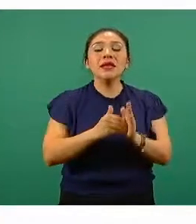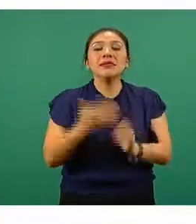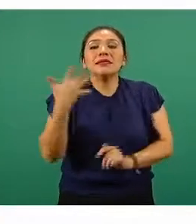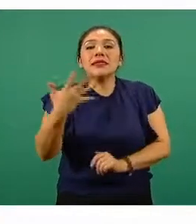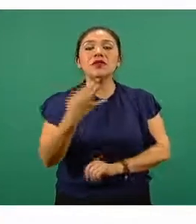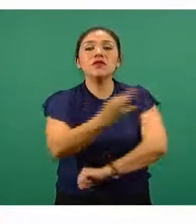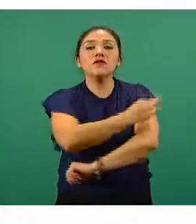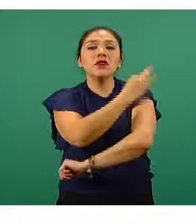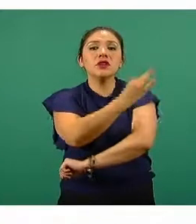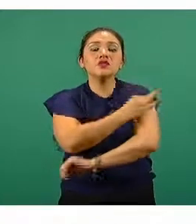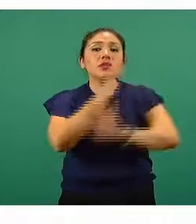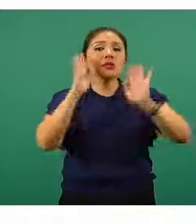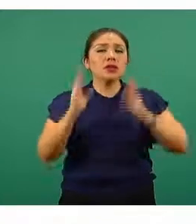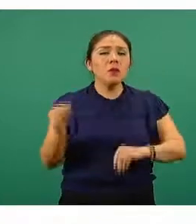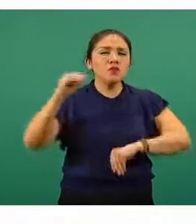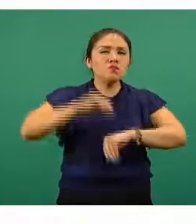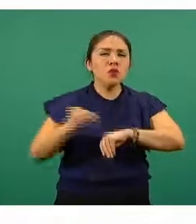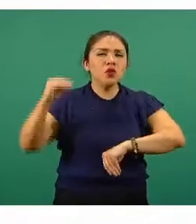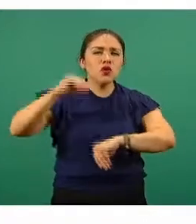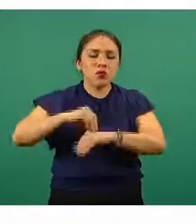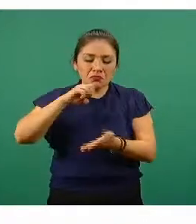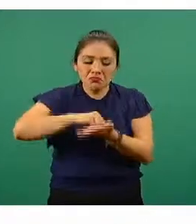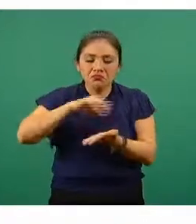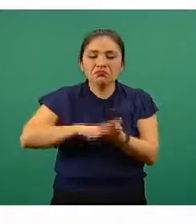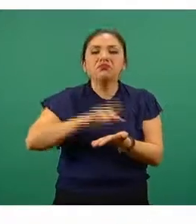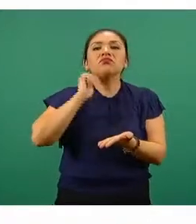18.080.005 dosis que tenemos reportadas como